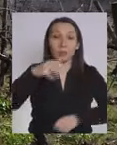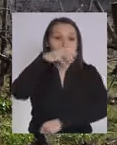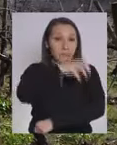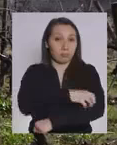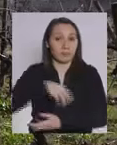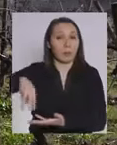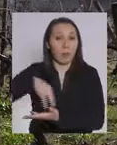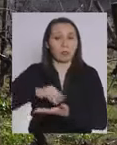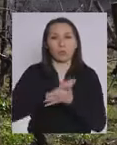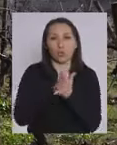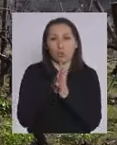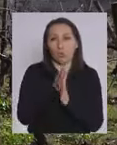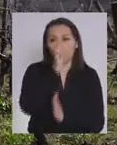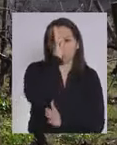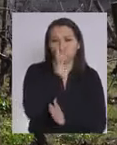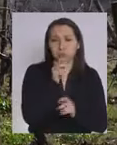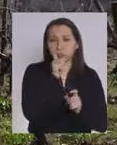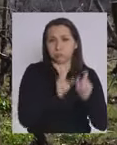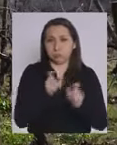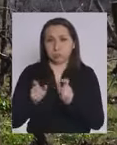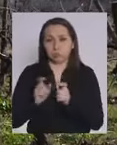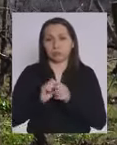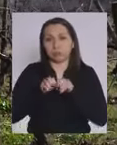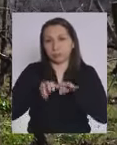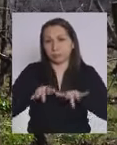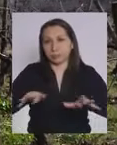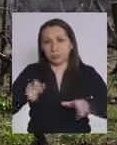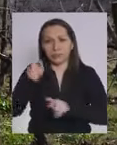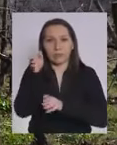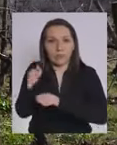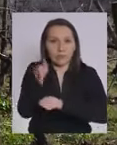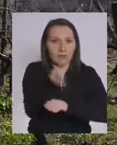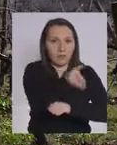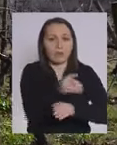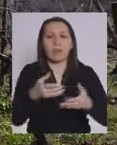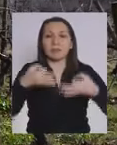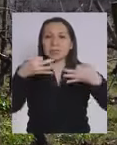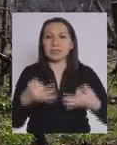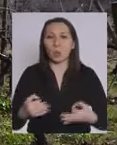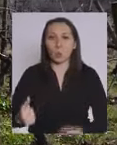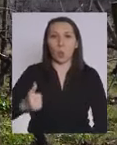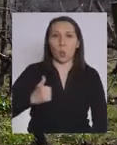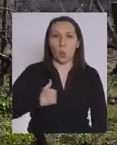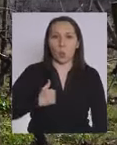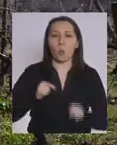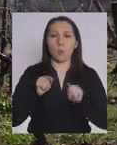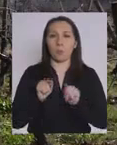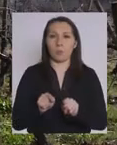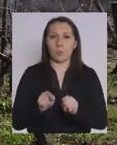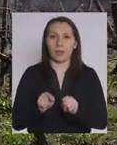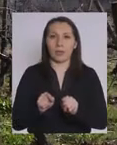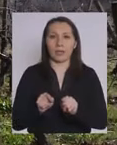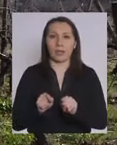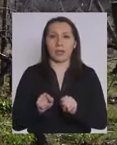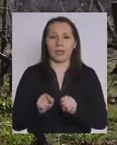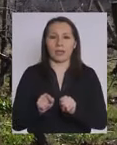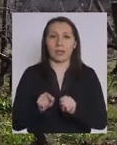desplazado a todo su personal en toda la región para asegurar el cumplimiento de las